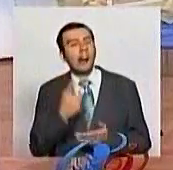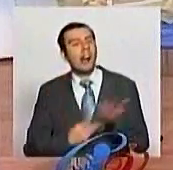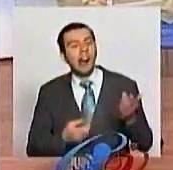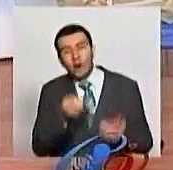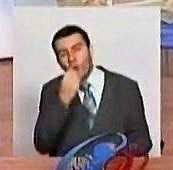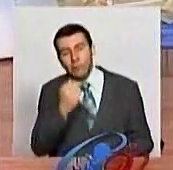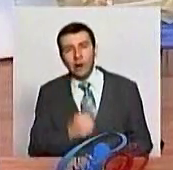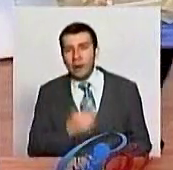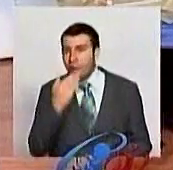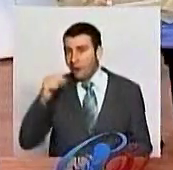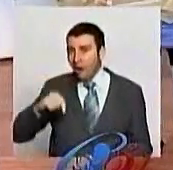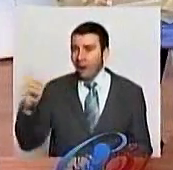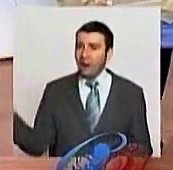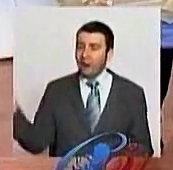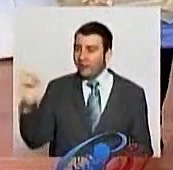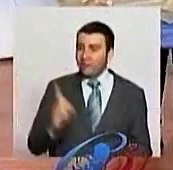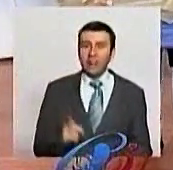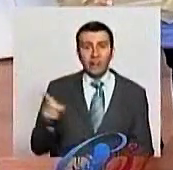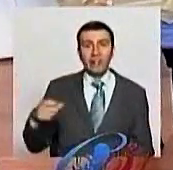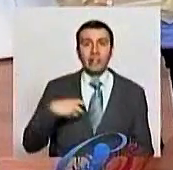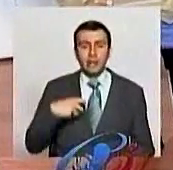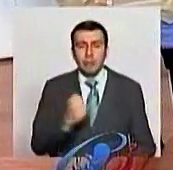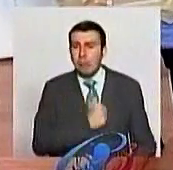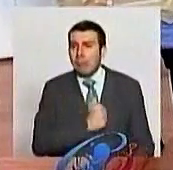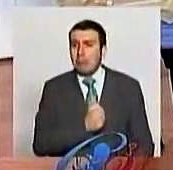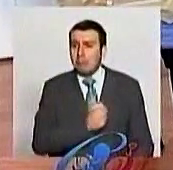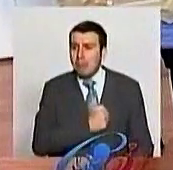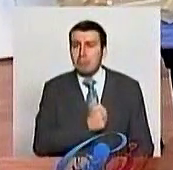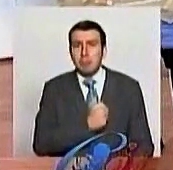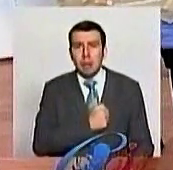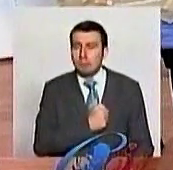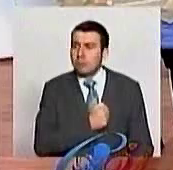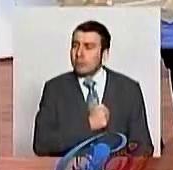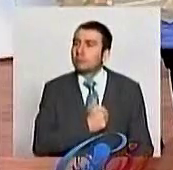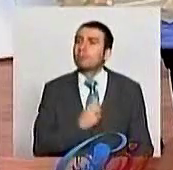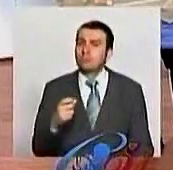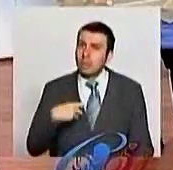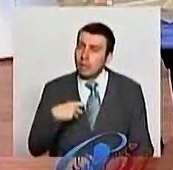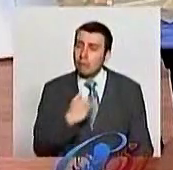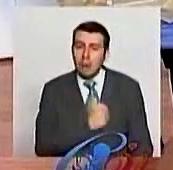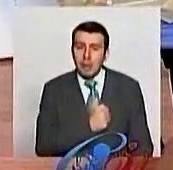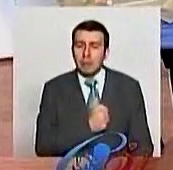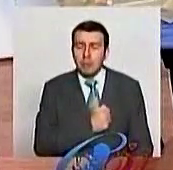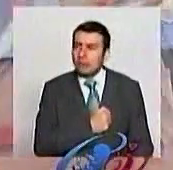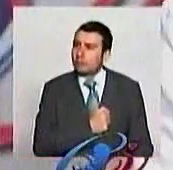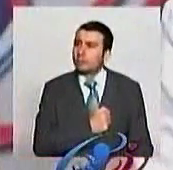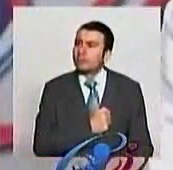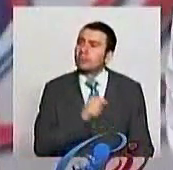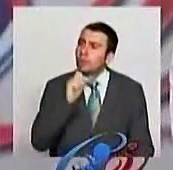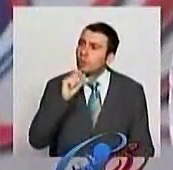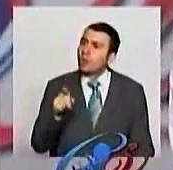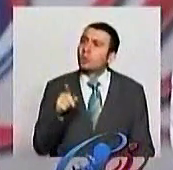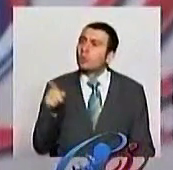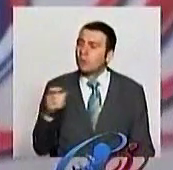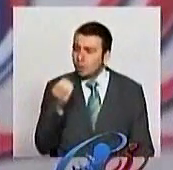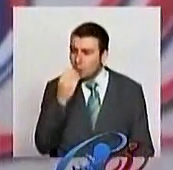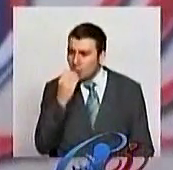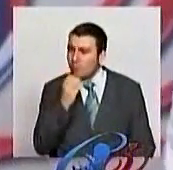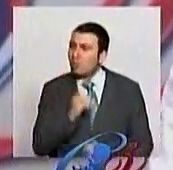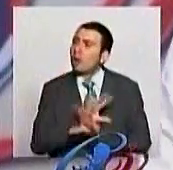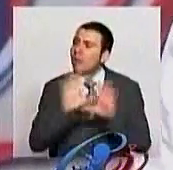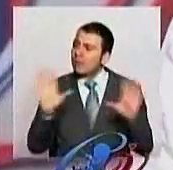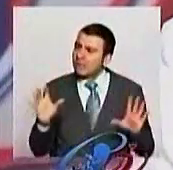y la paciente sufría de taquicardia, ¿cierto? Tenía una arritmia. Y yo le pregunté, bueno, ¿y usted qué desayuna? Cuénteme